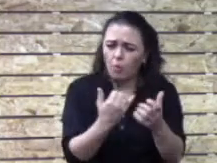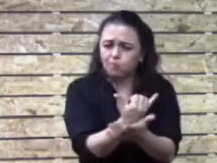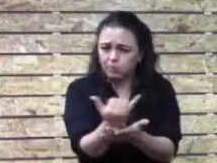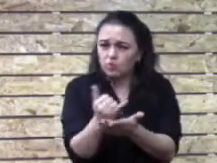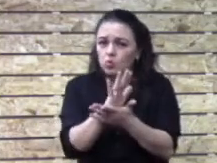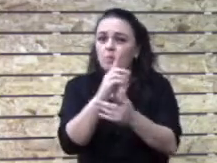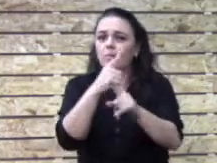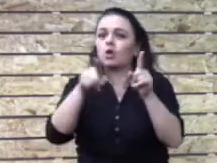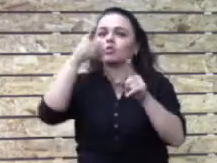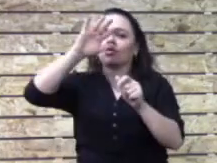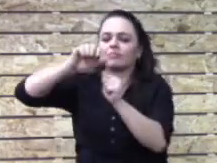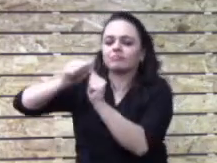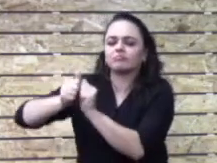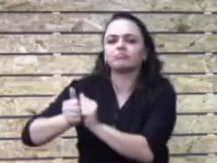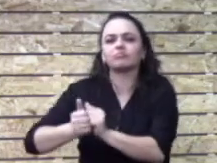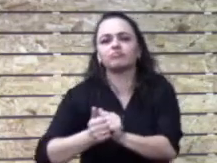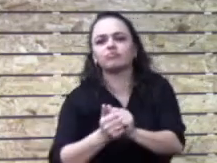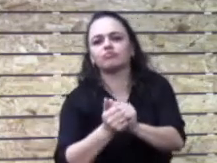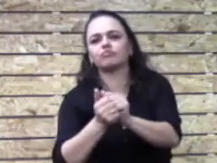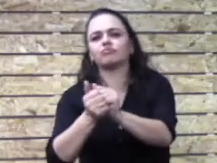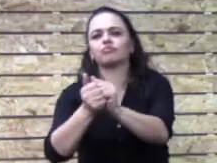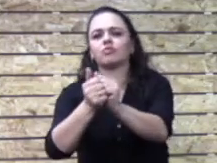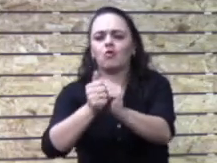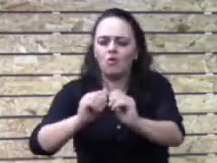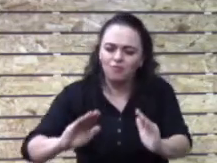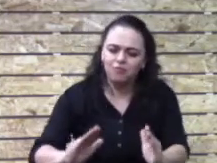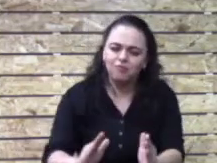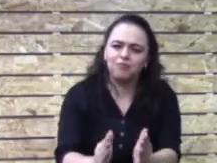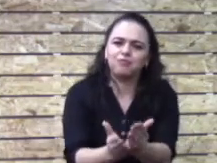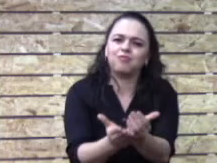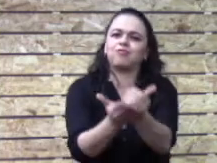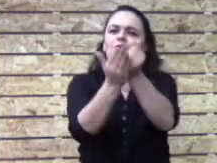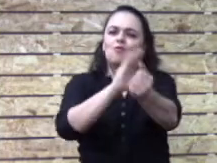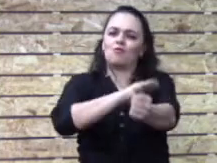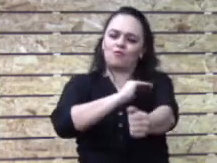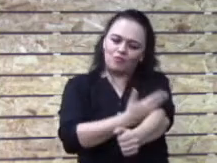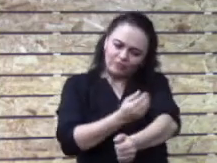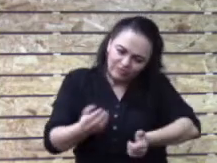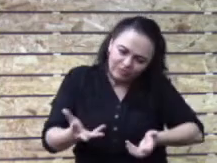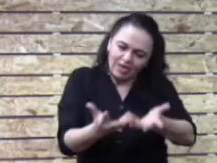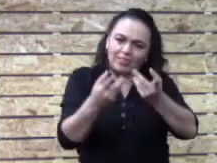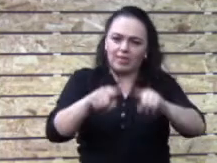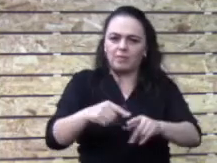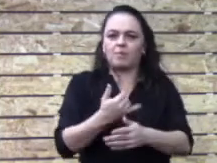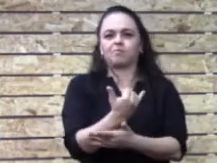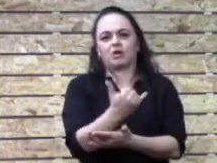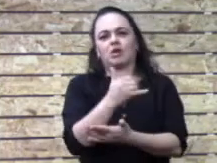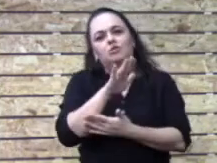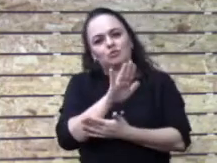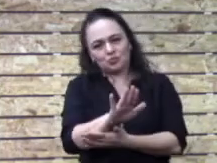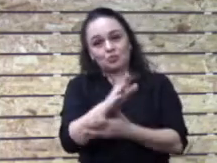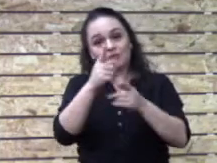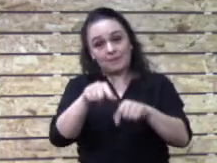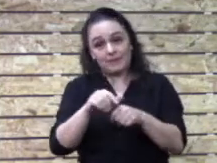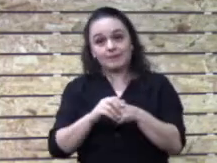actores del Salmo, pero el Salmo también presenta dos diferentes temores. Yo quiero